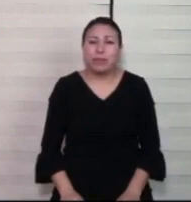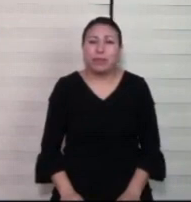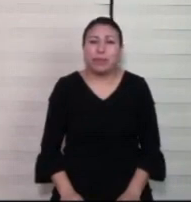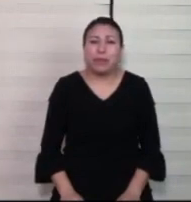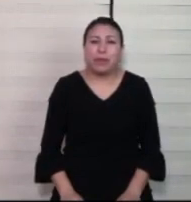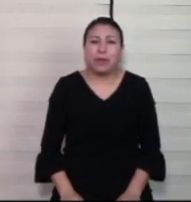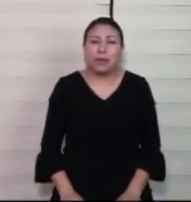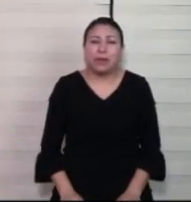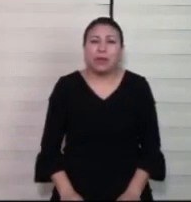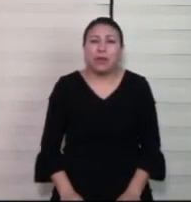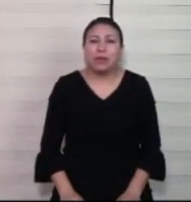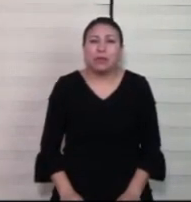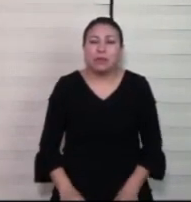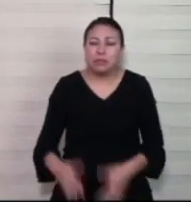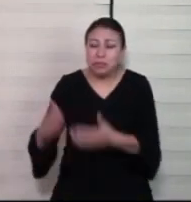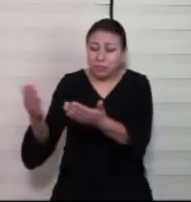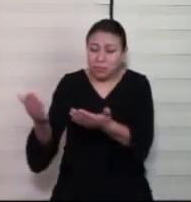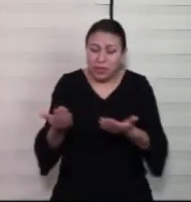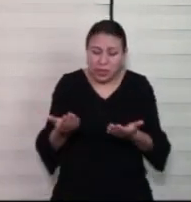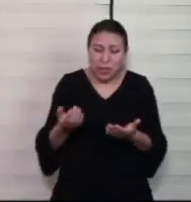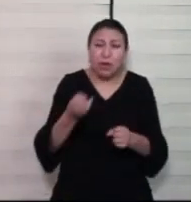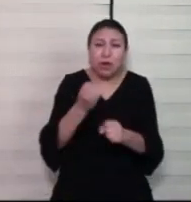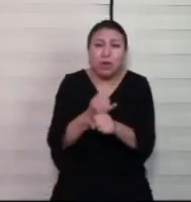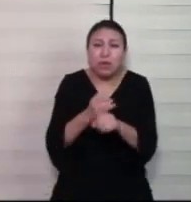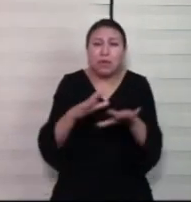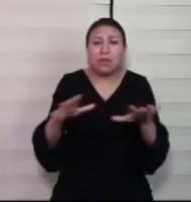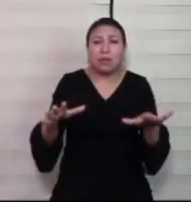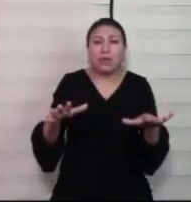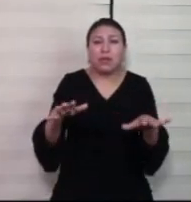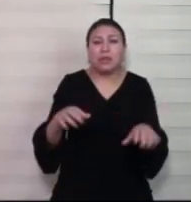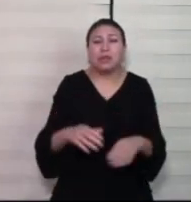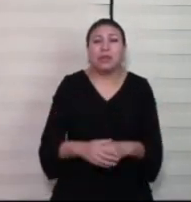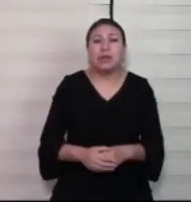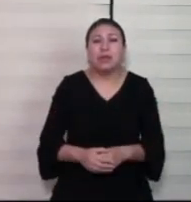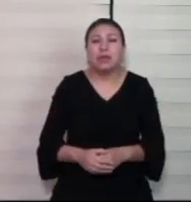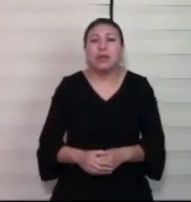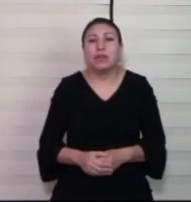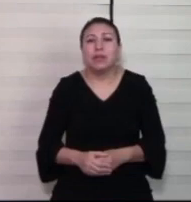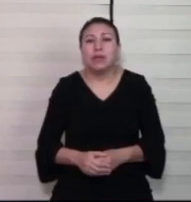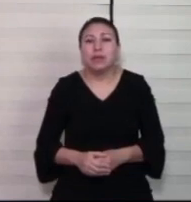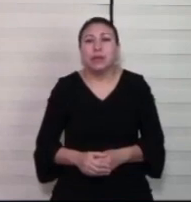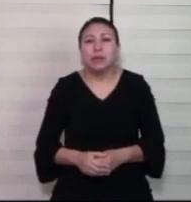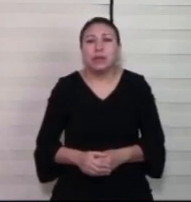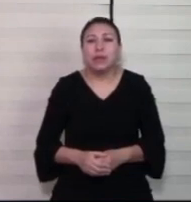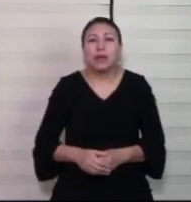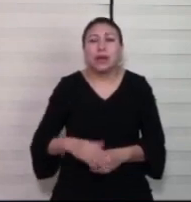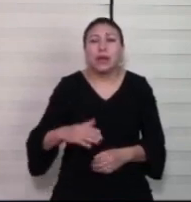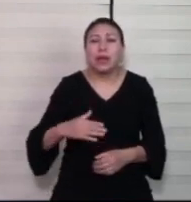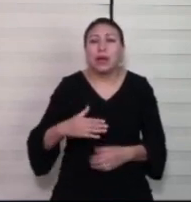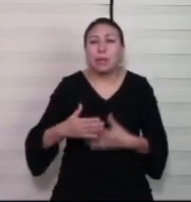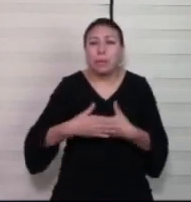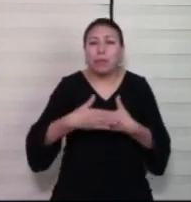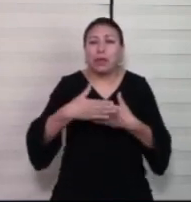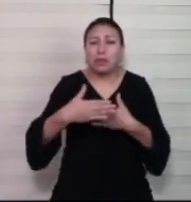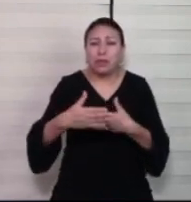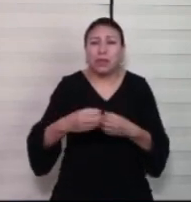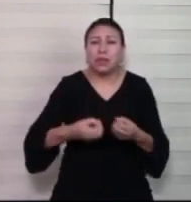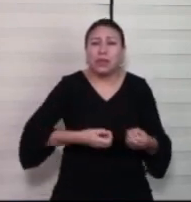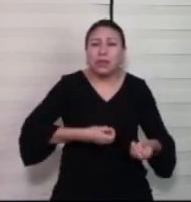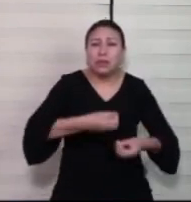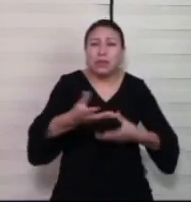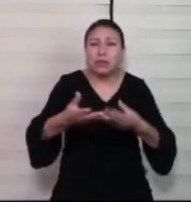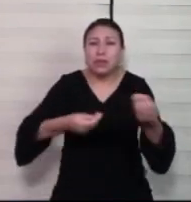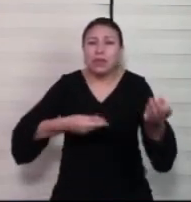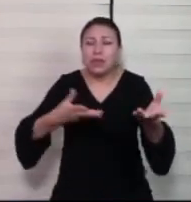Llegó a mis manos un folletito, pues folleto que va a ser distribuido dentro de poco, que se